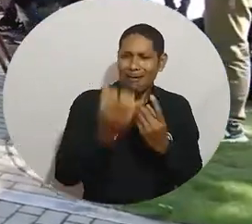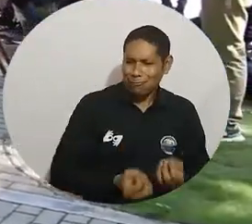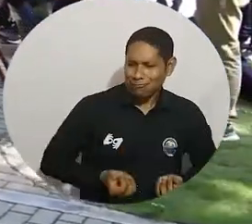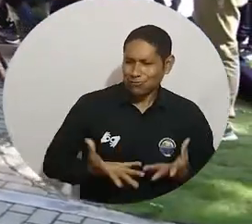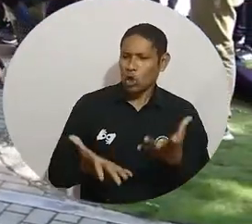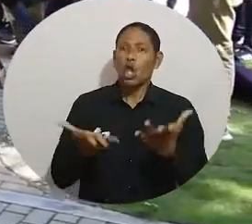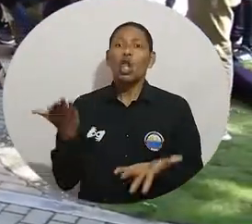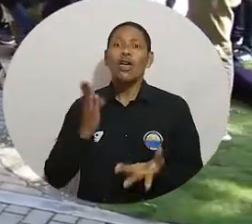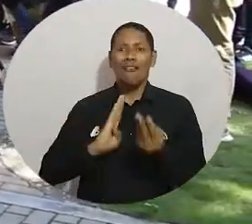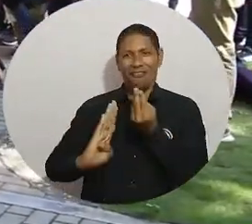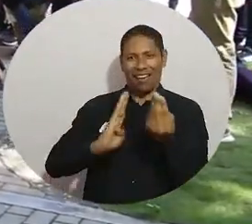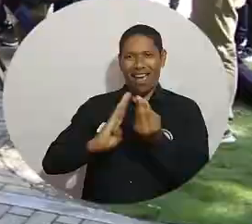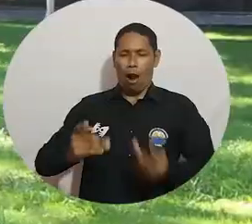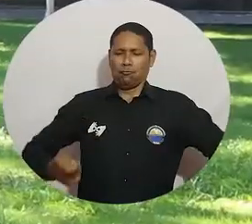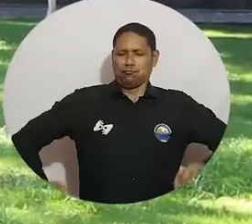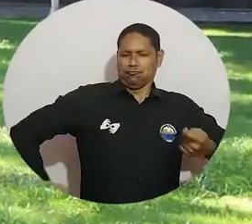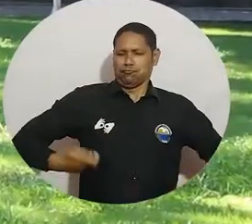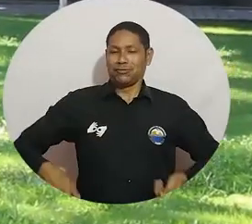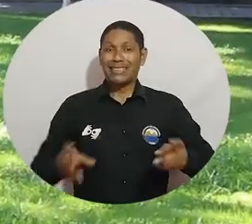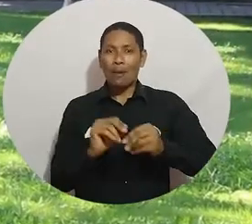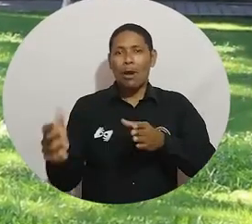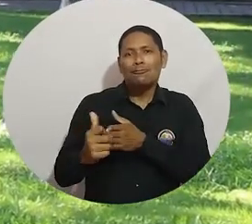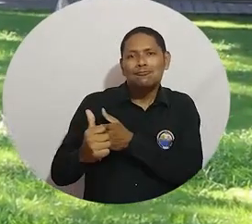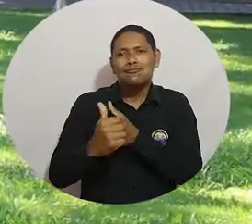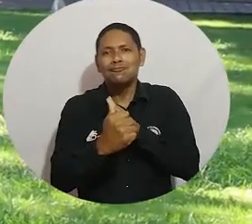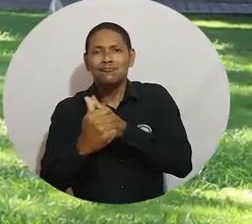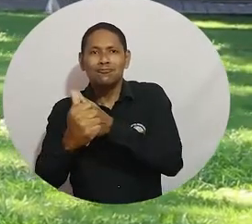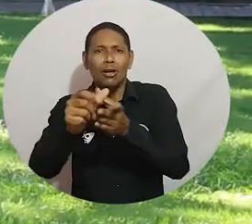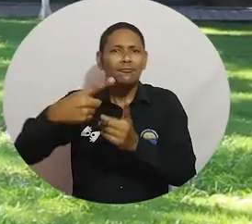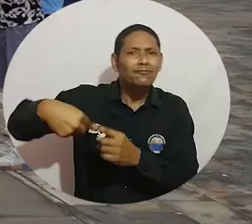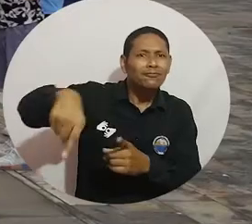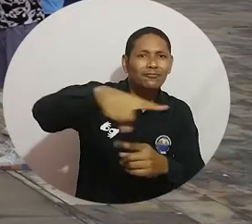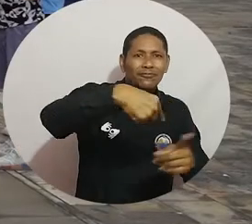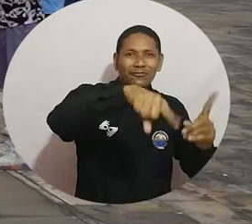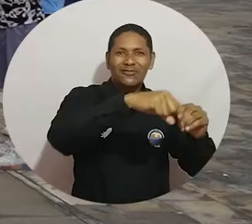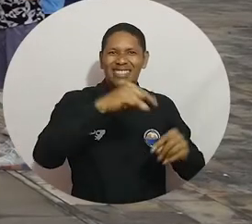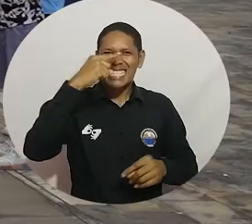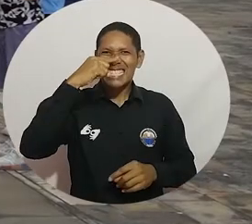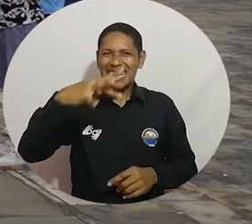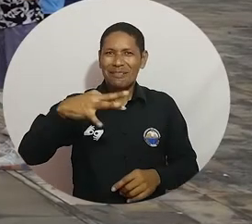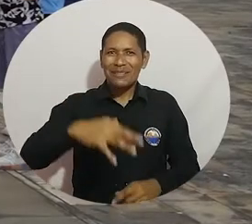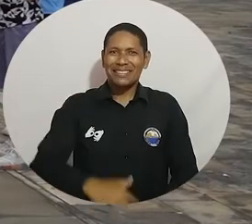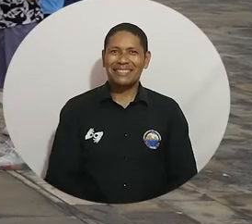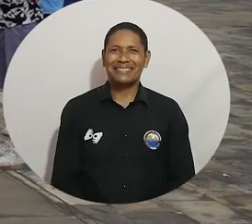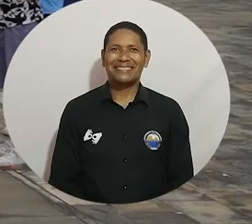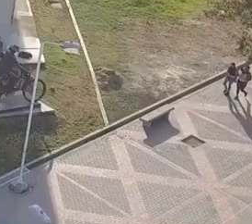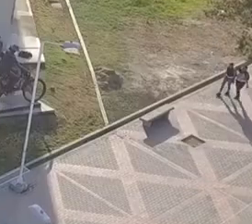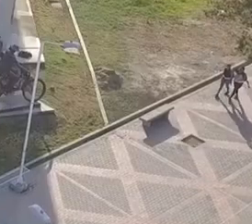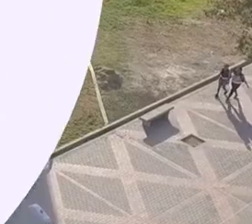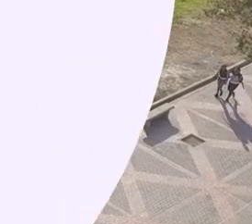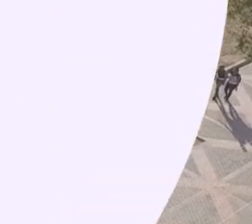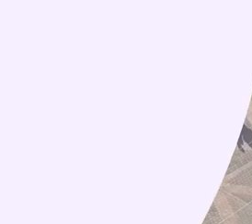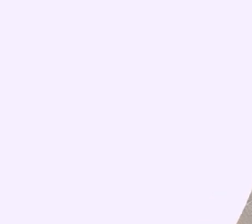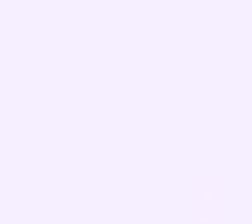por parte de Bienestar Universitario, de un recorrido guiado por el campus y sitios turísticos de la ciudad.